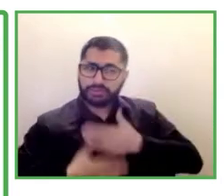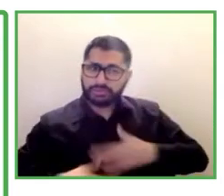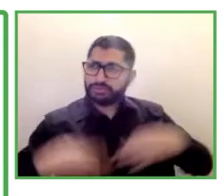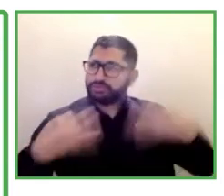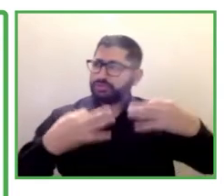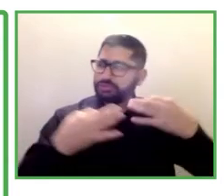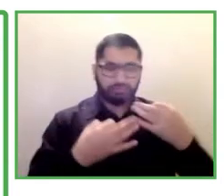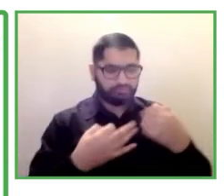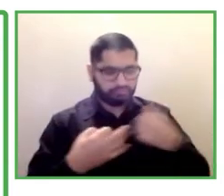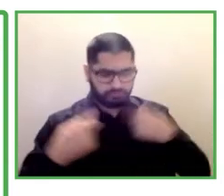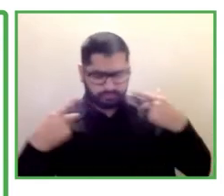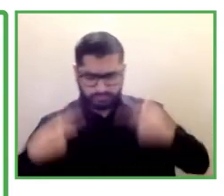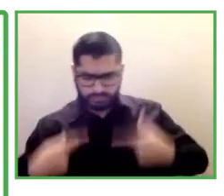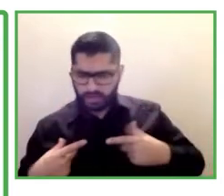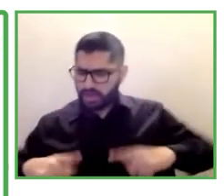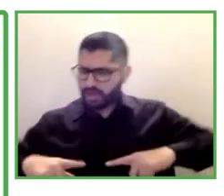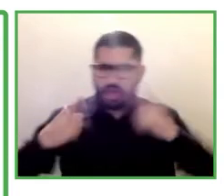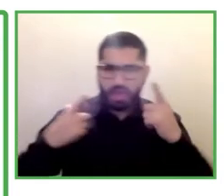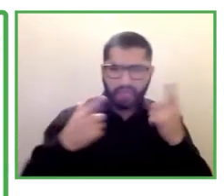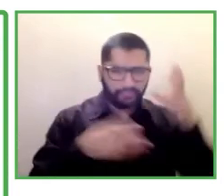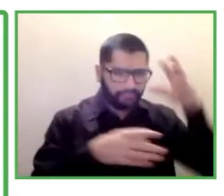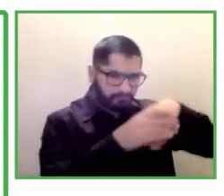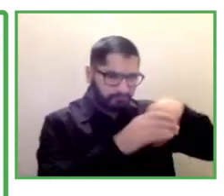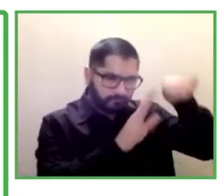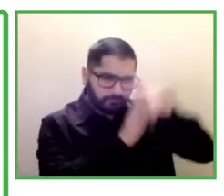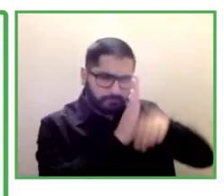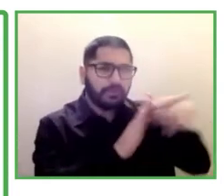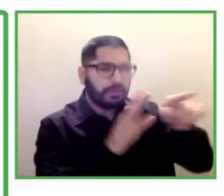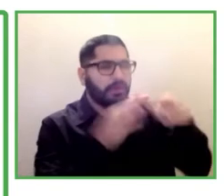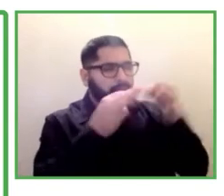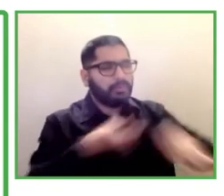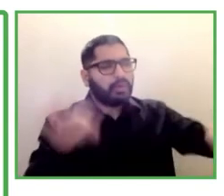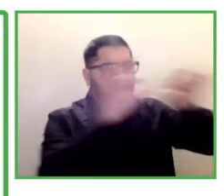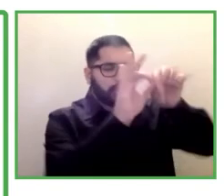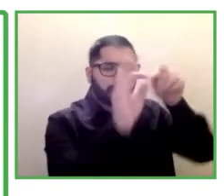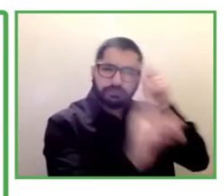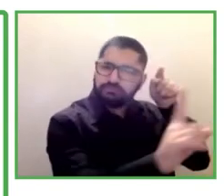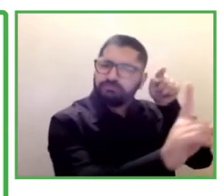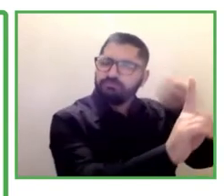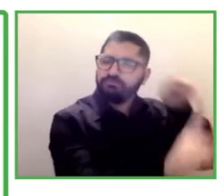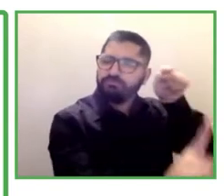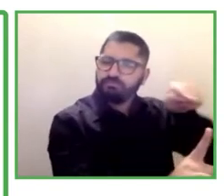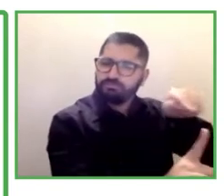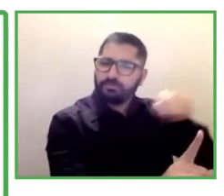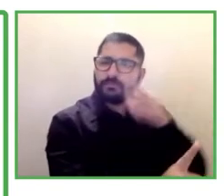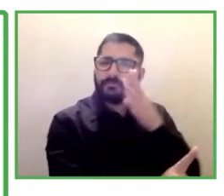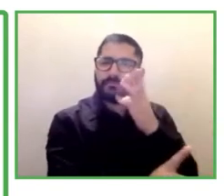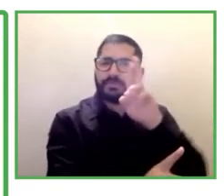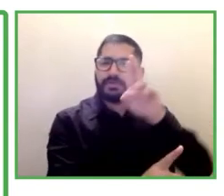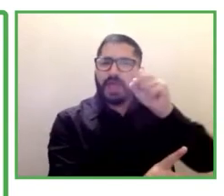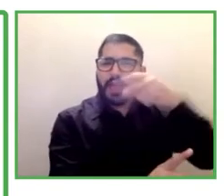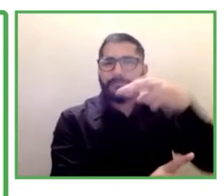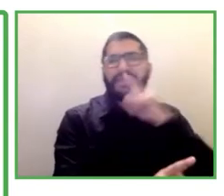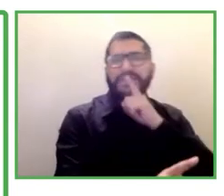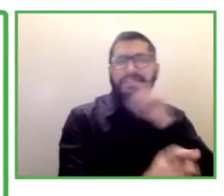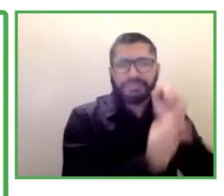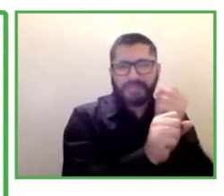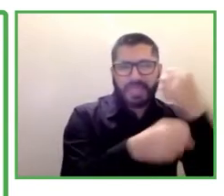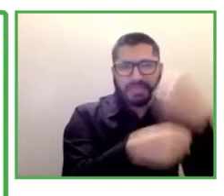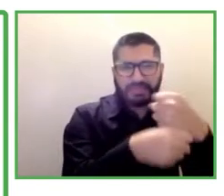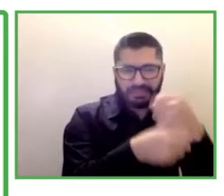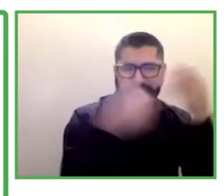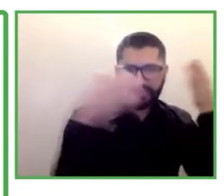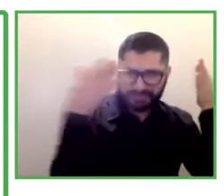el objetivo de JobPath es asegurarse de que esa persona va a ser independiente y exitosa. Entonces, si la tarea de la